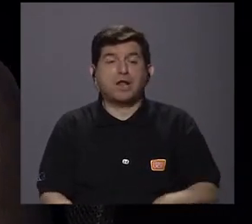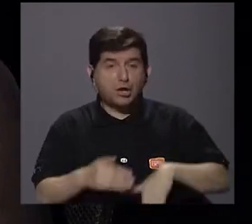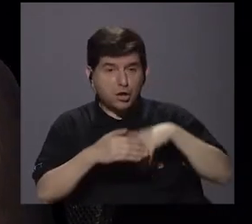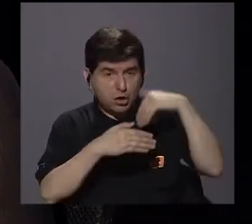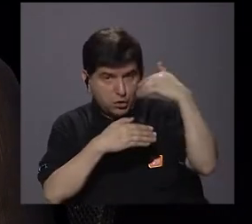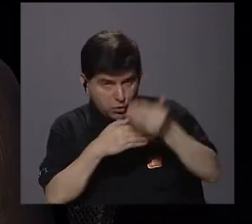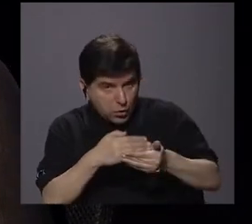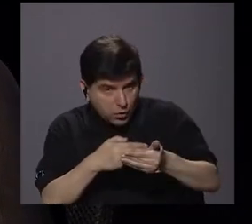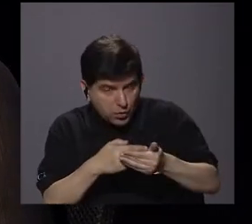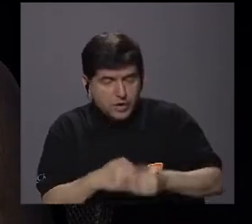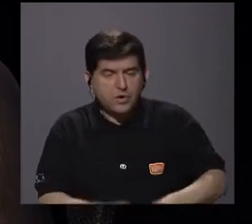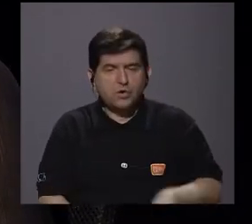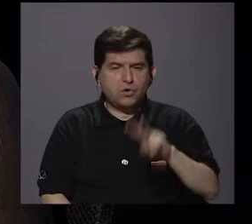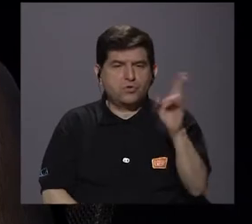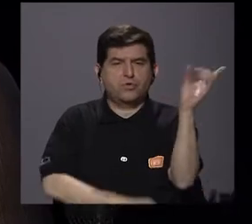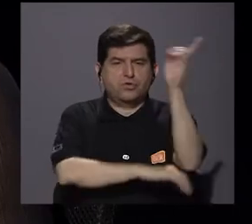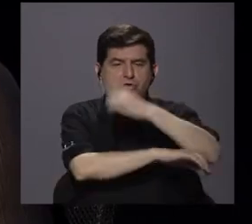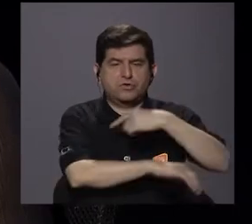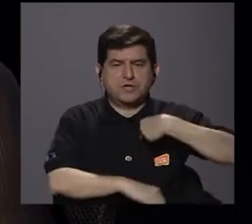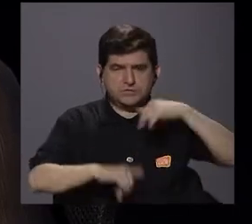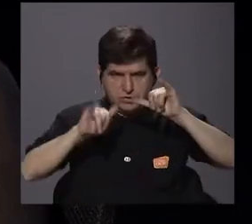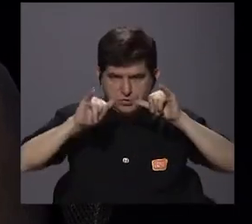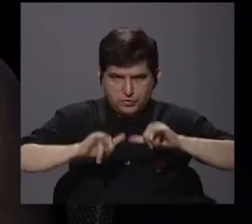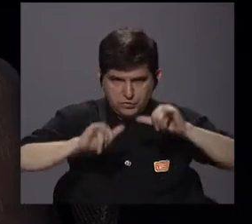Después de esos dos días que estuve,